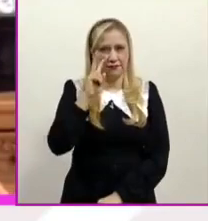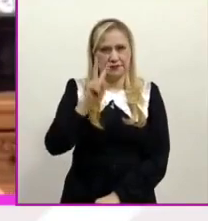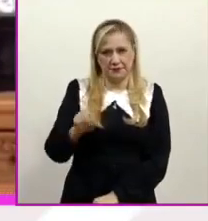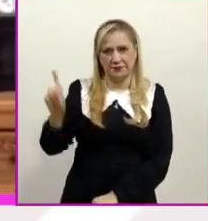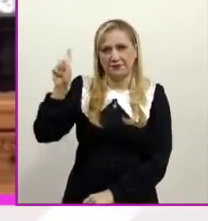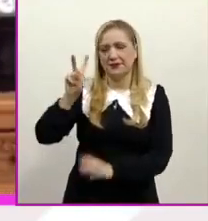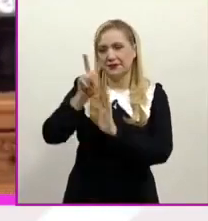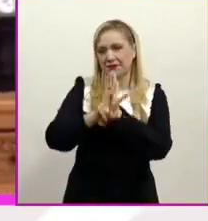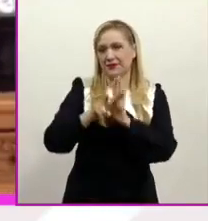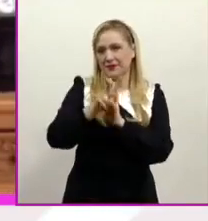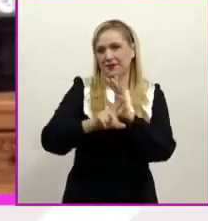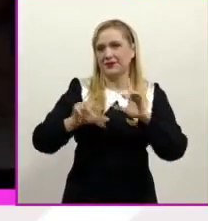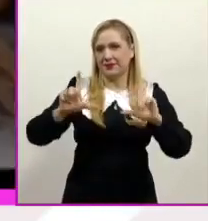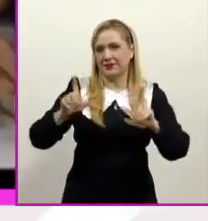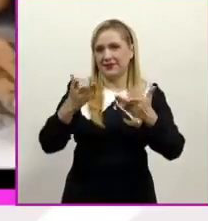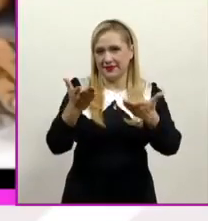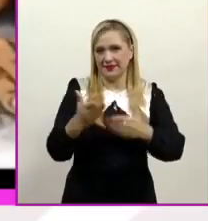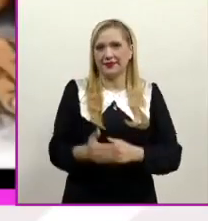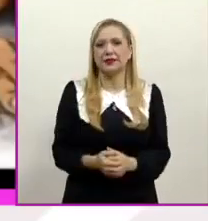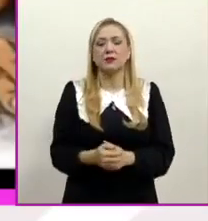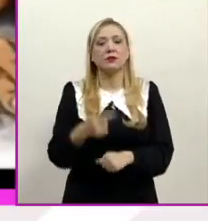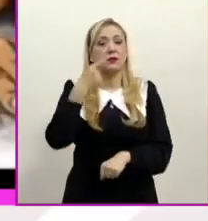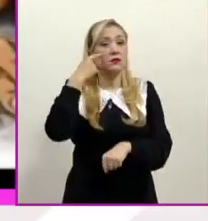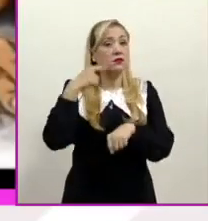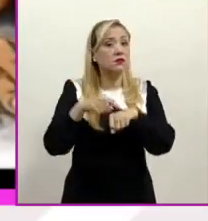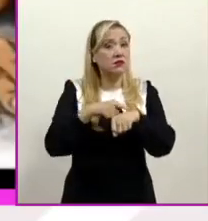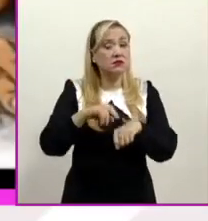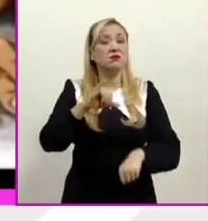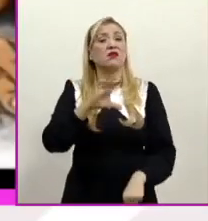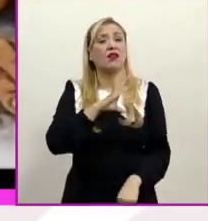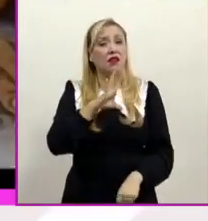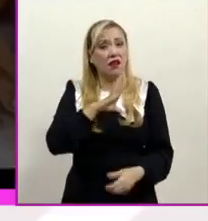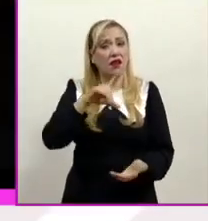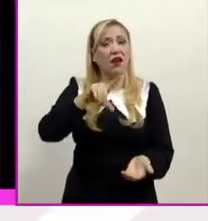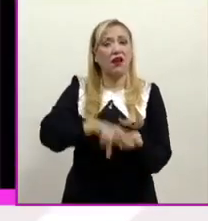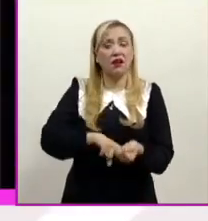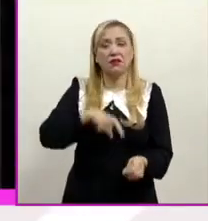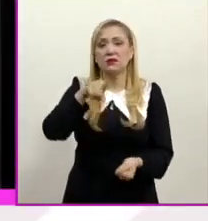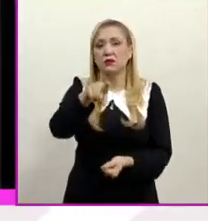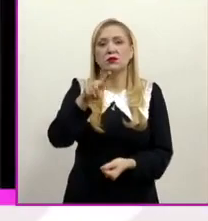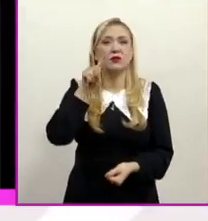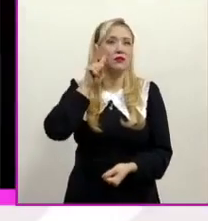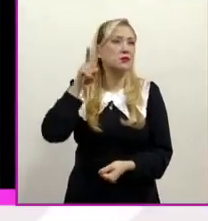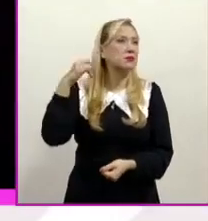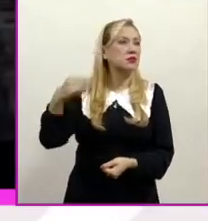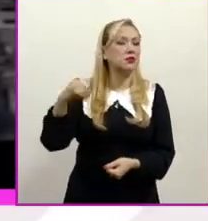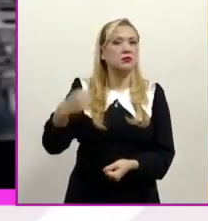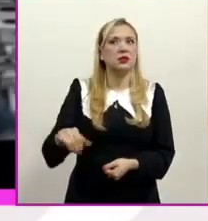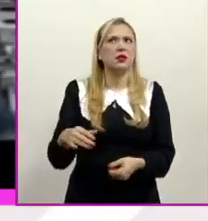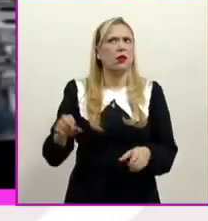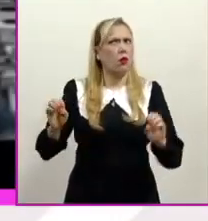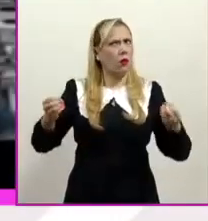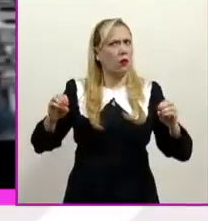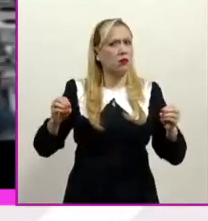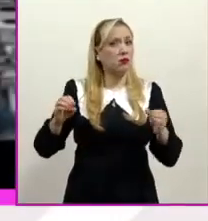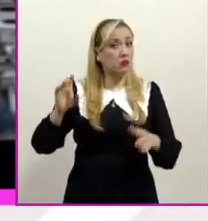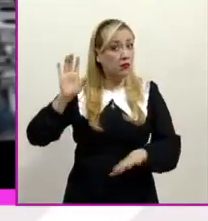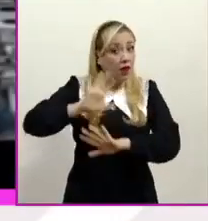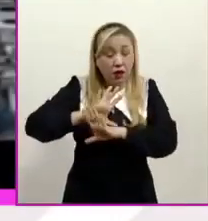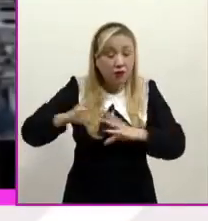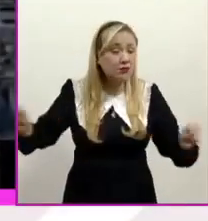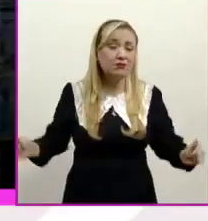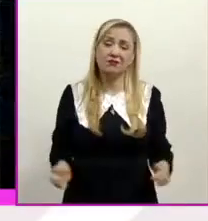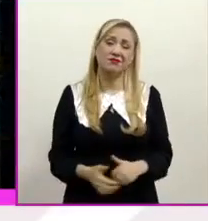y regresamos. El racismo existe más allá de nuestros ojos. Negarlo no lo extingue. Se puede observar en la creación